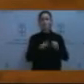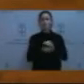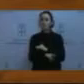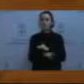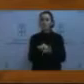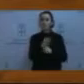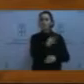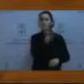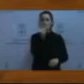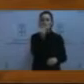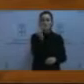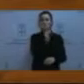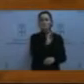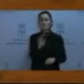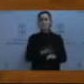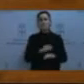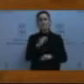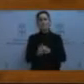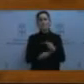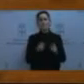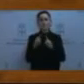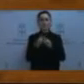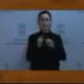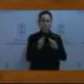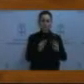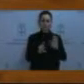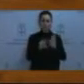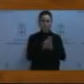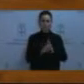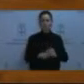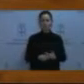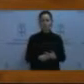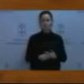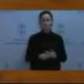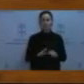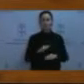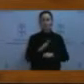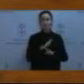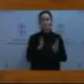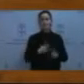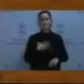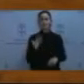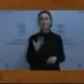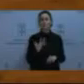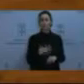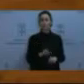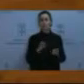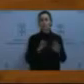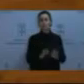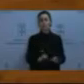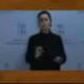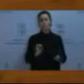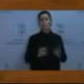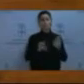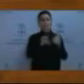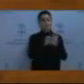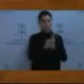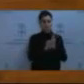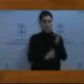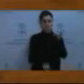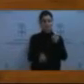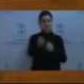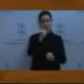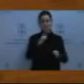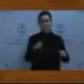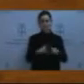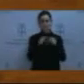permitan hacer realidad los objetivos de esta ley, haciendo posible el reconocimiento jurídico, económico y social